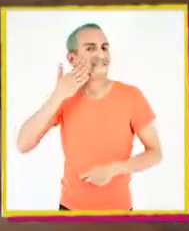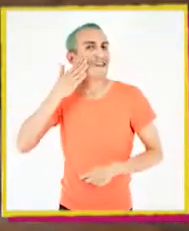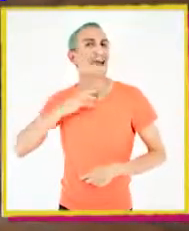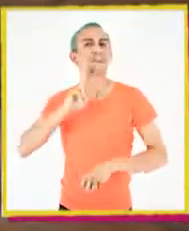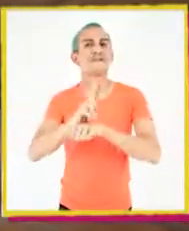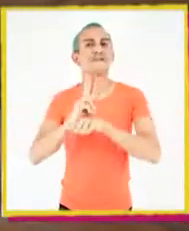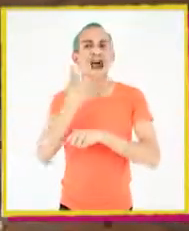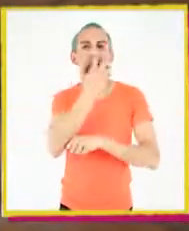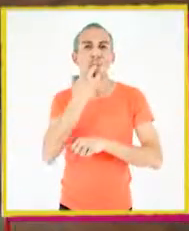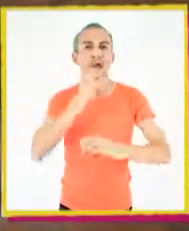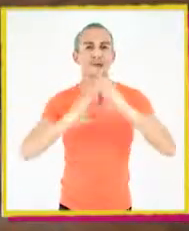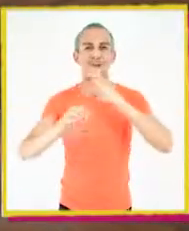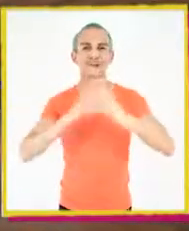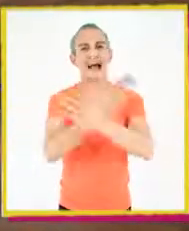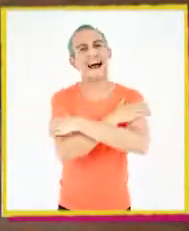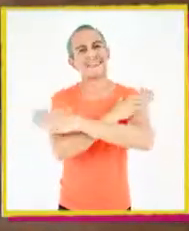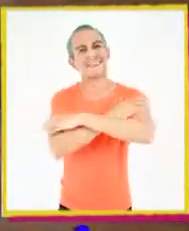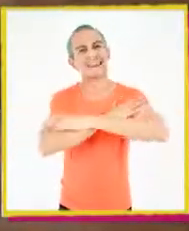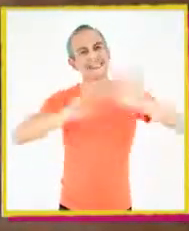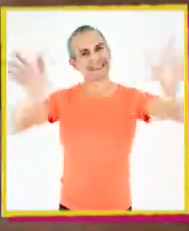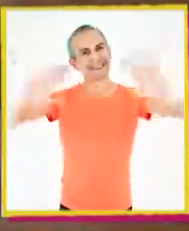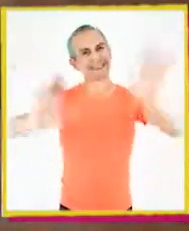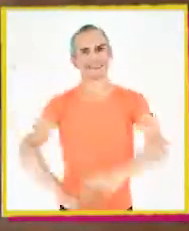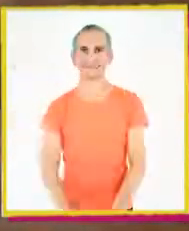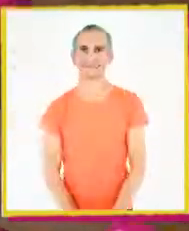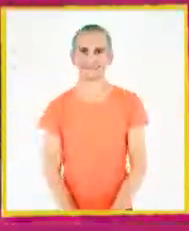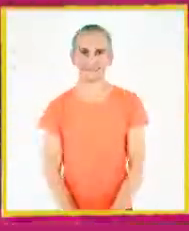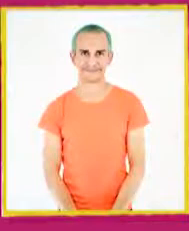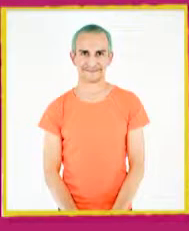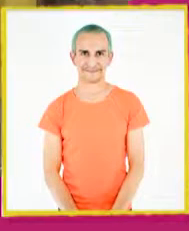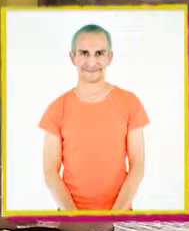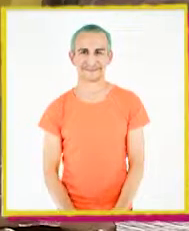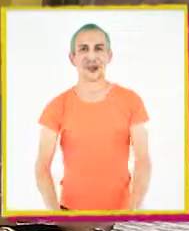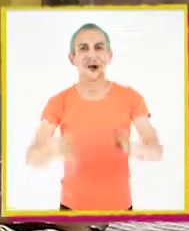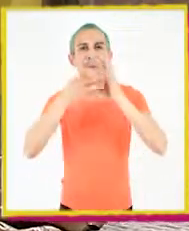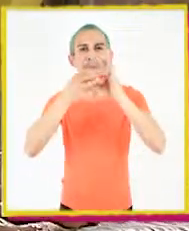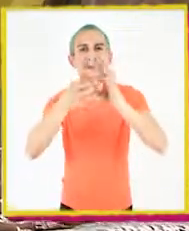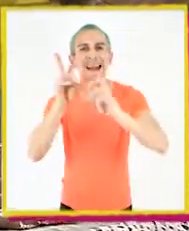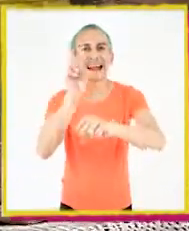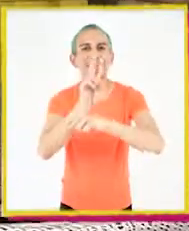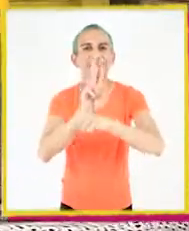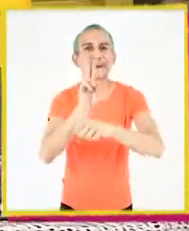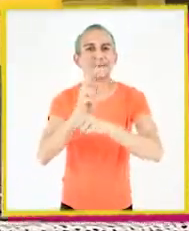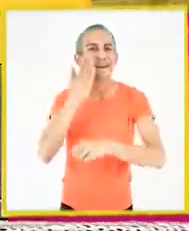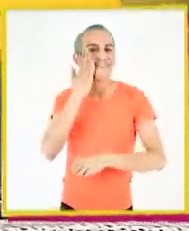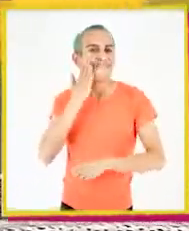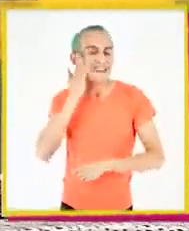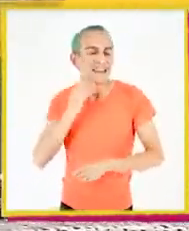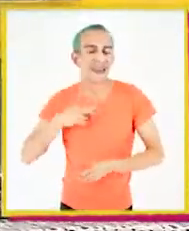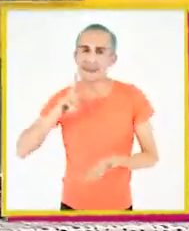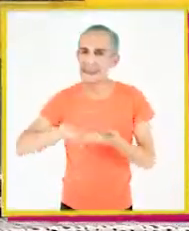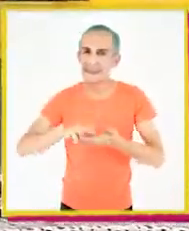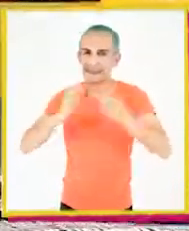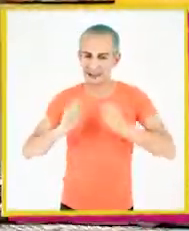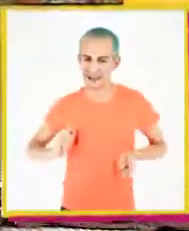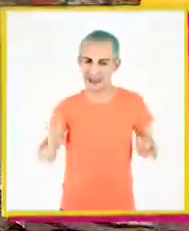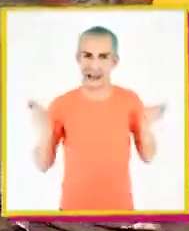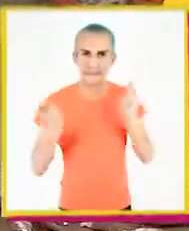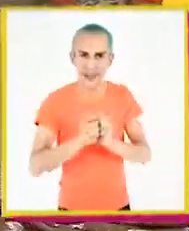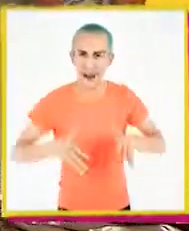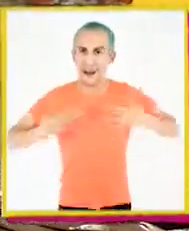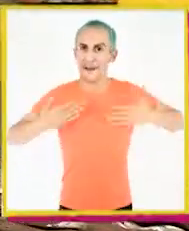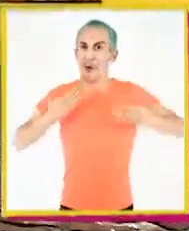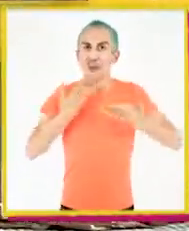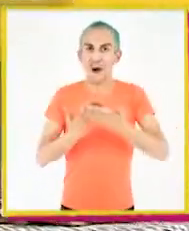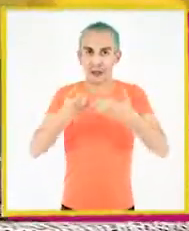de Lenguaje y Comunicación. Les mando un abrazo. ¡Chao! ¡Ay, muchas gracias, profe Vicky! Realmente se puede cambiar mucho